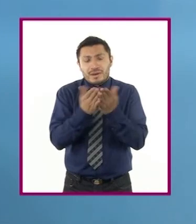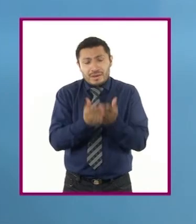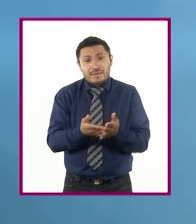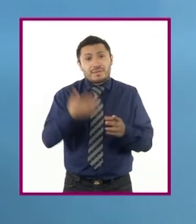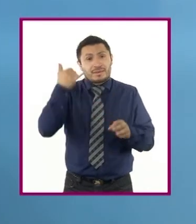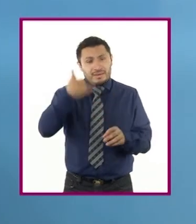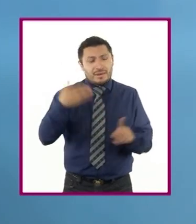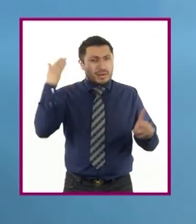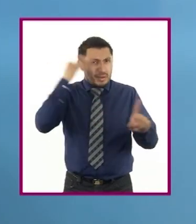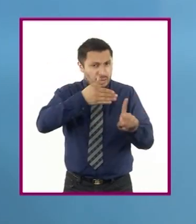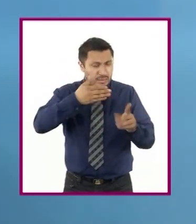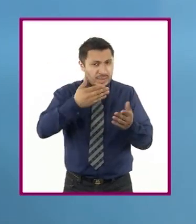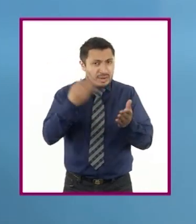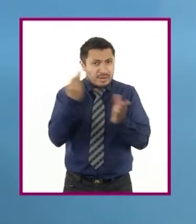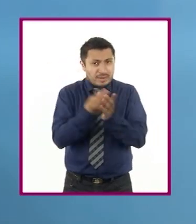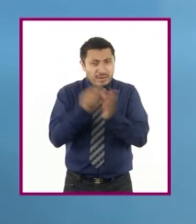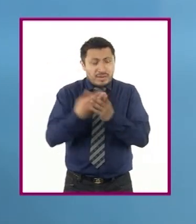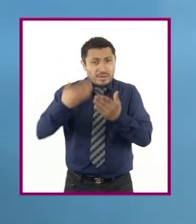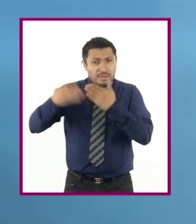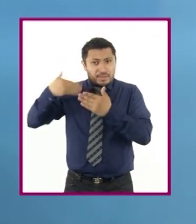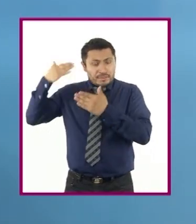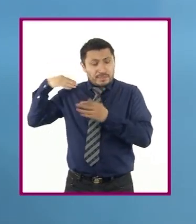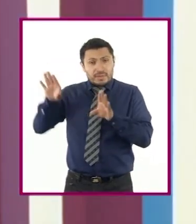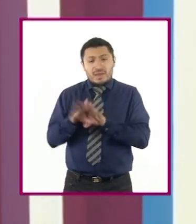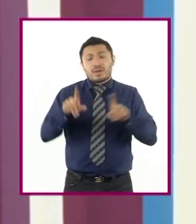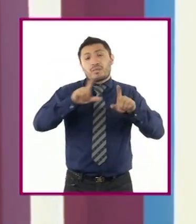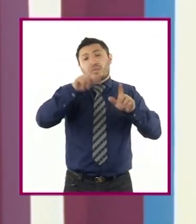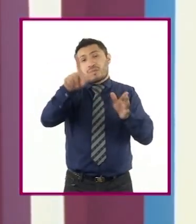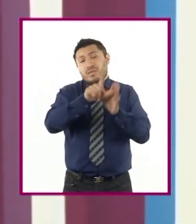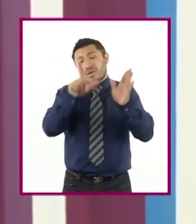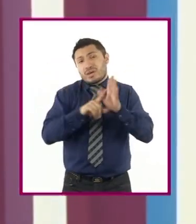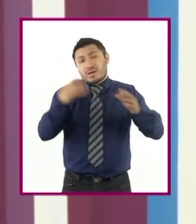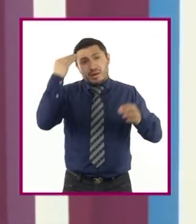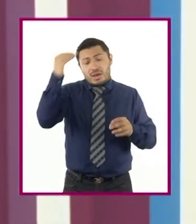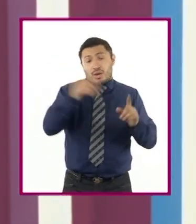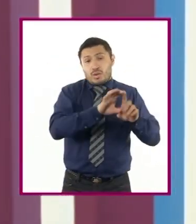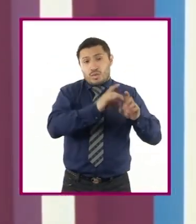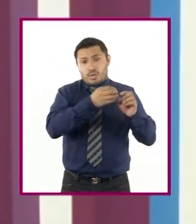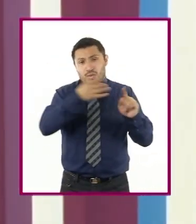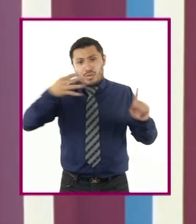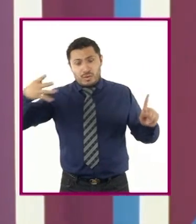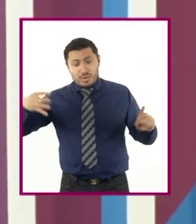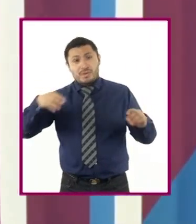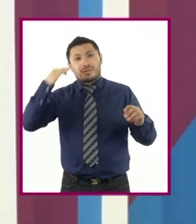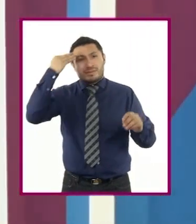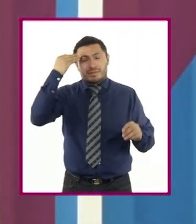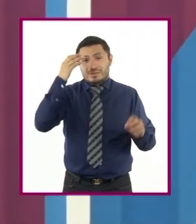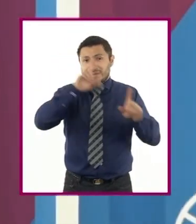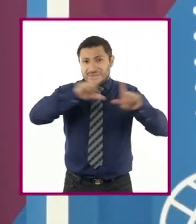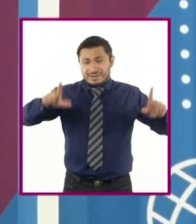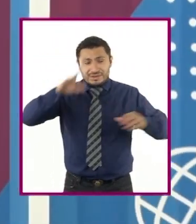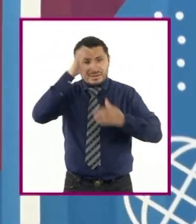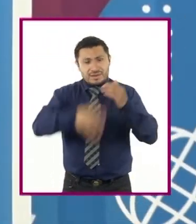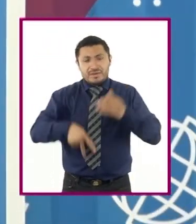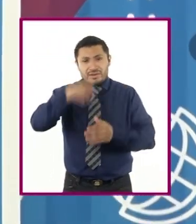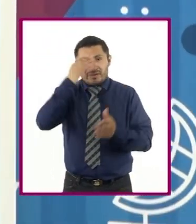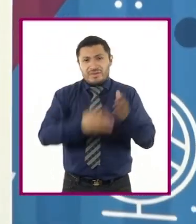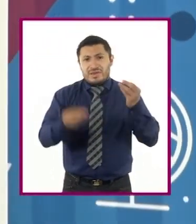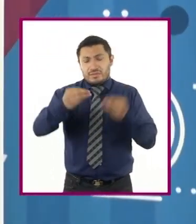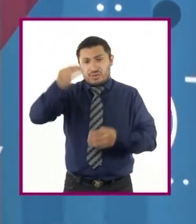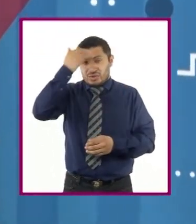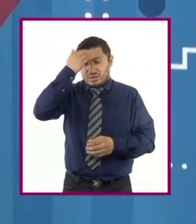retos de las sesiones anteriores, como la línea del tiempo. ¡Listo! Terminamos, pero aún nos queda mucho por explorar y